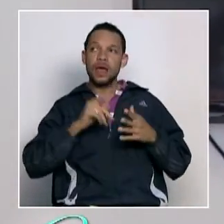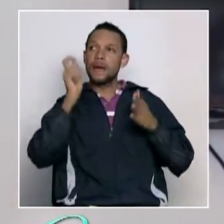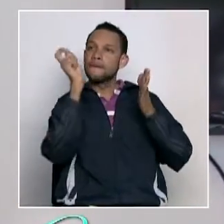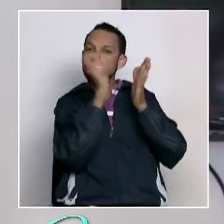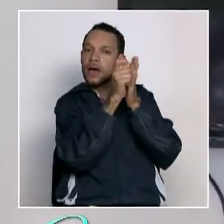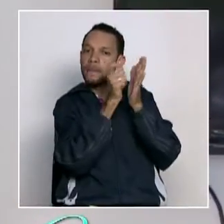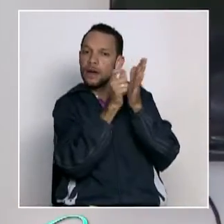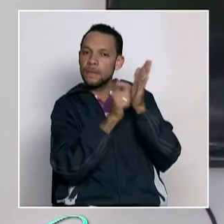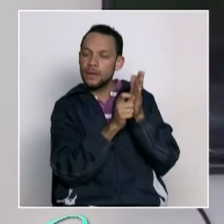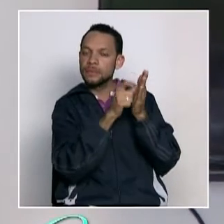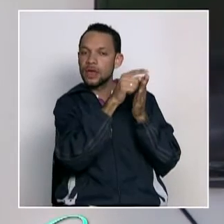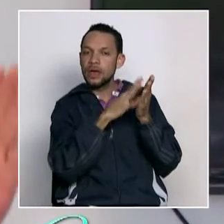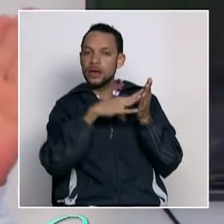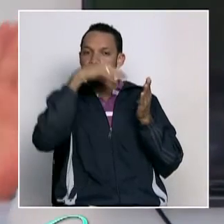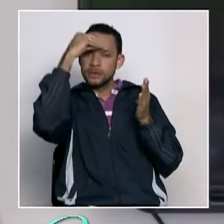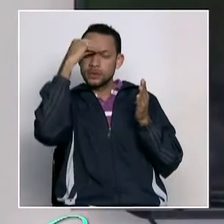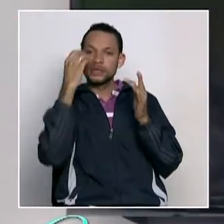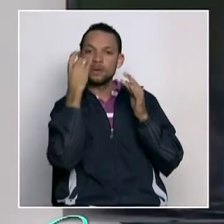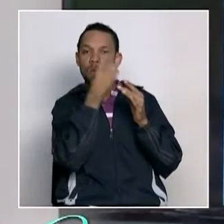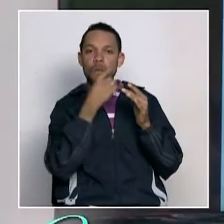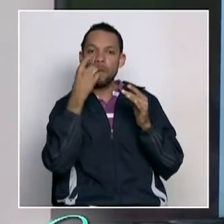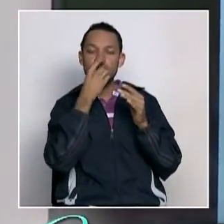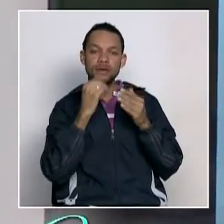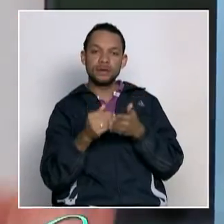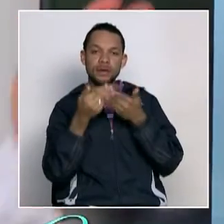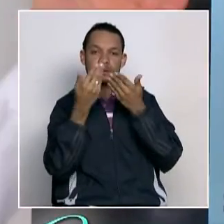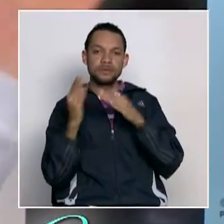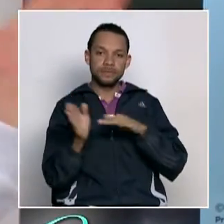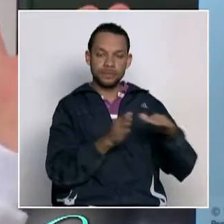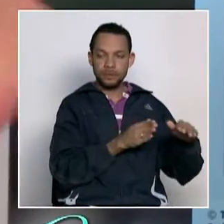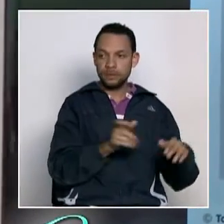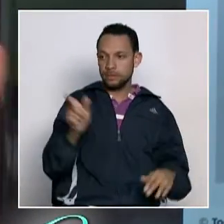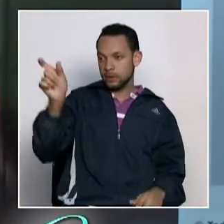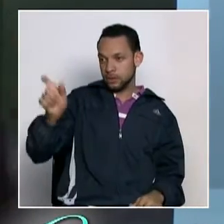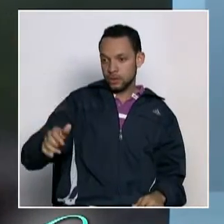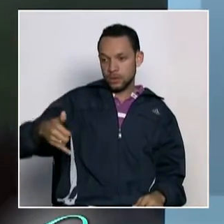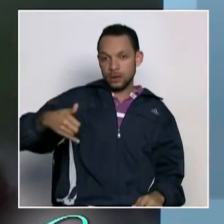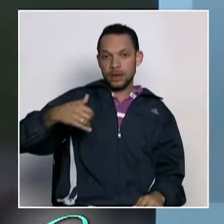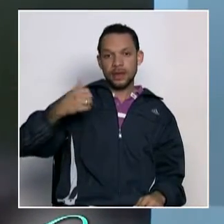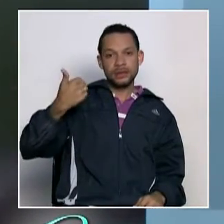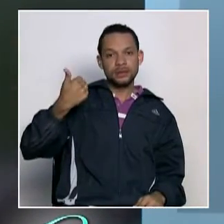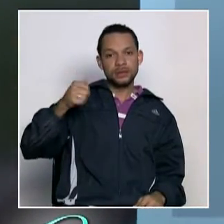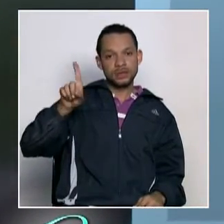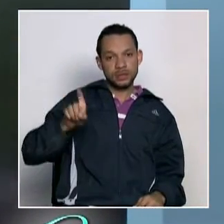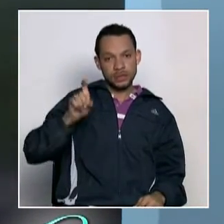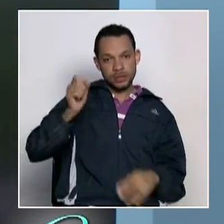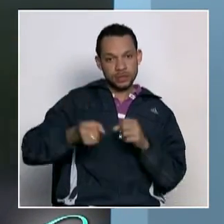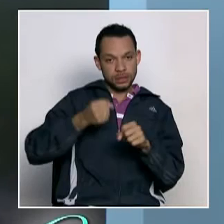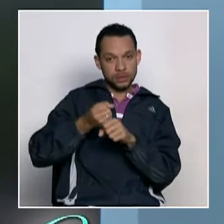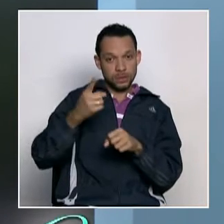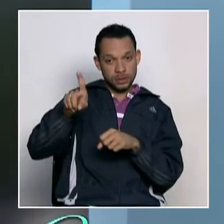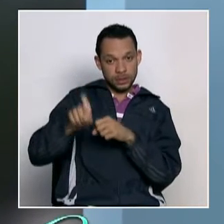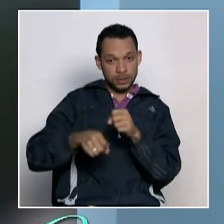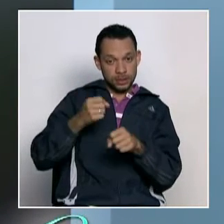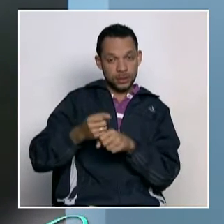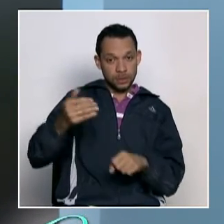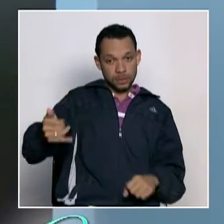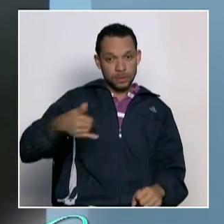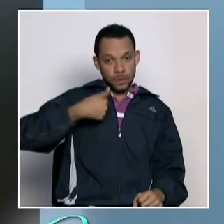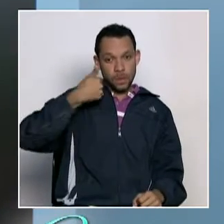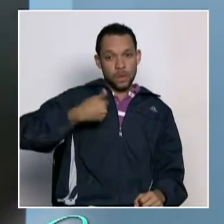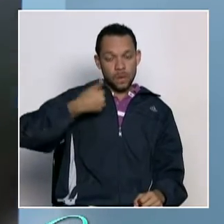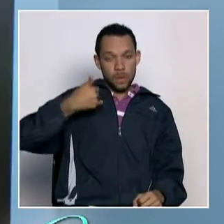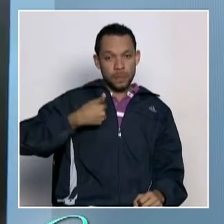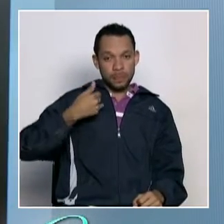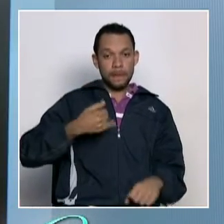conceptos de odontología neurofocal. Miremos este caso, por ejemplo. Es un joven, es un niño, 16 años. Es